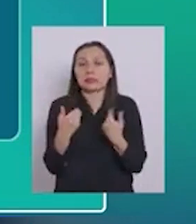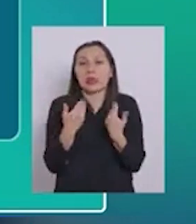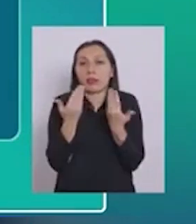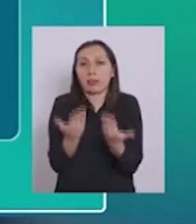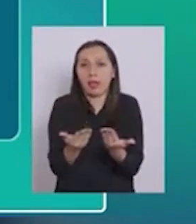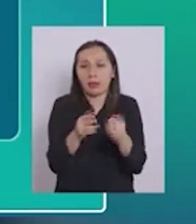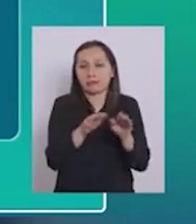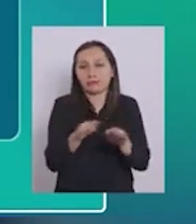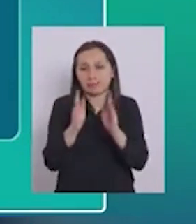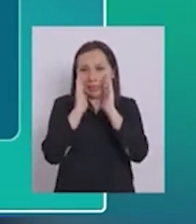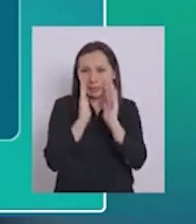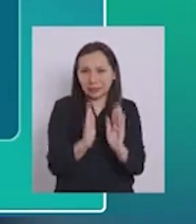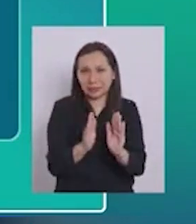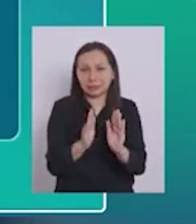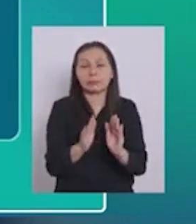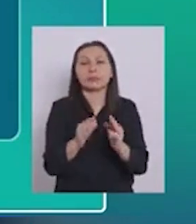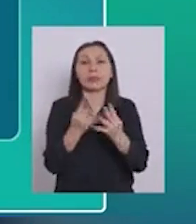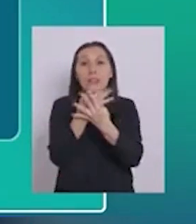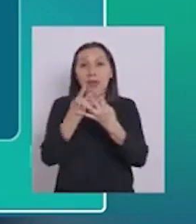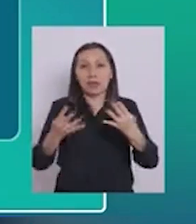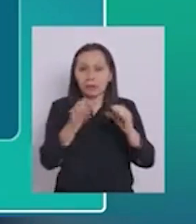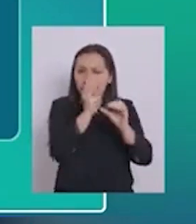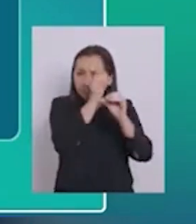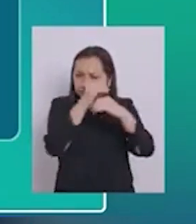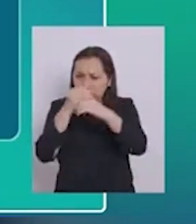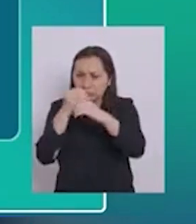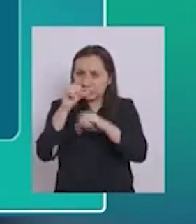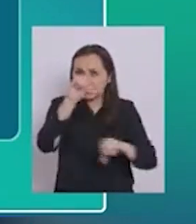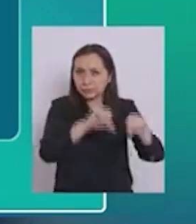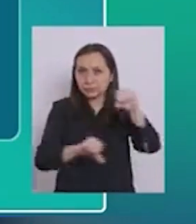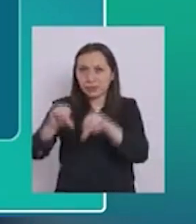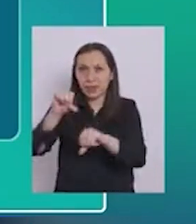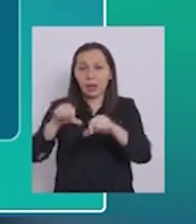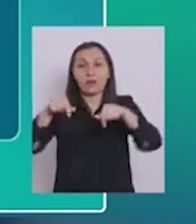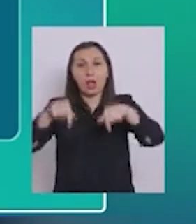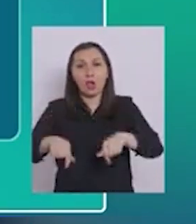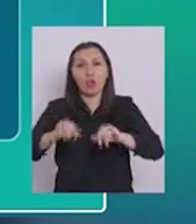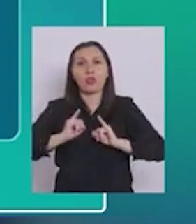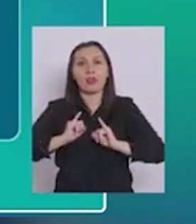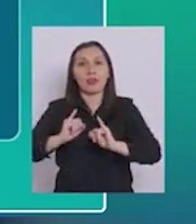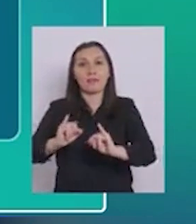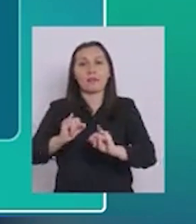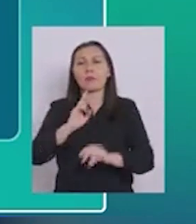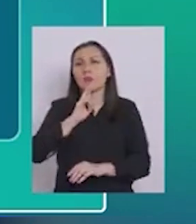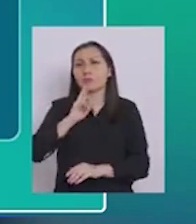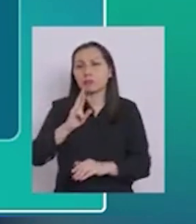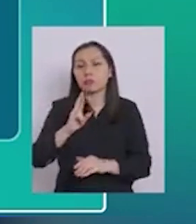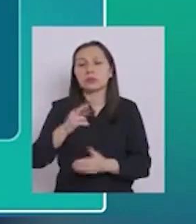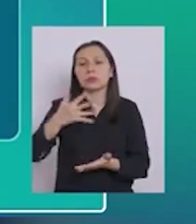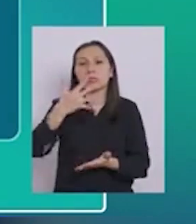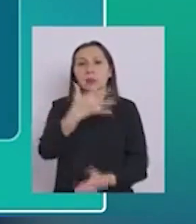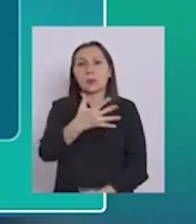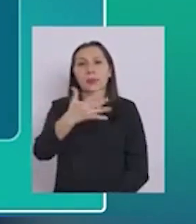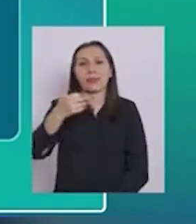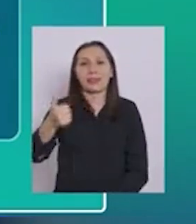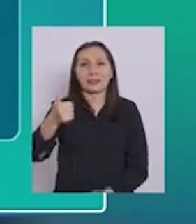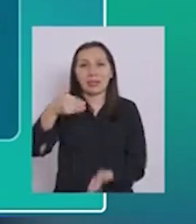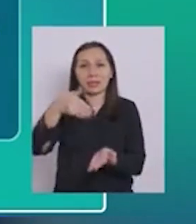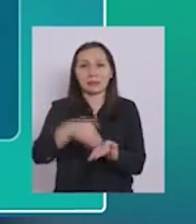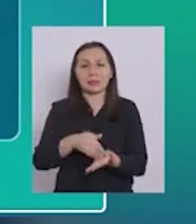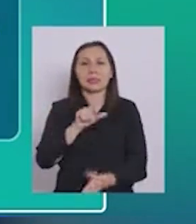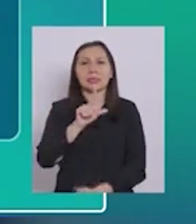para quien lo requiera en cuanto a la red de examen de laboratorio hoy día se informaron los resultados